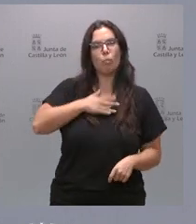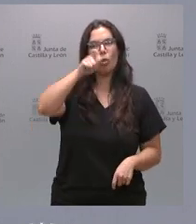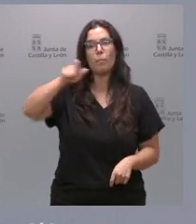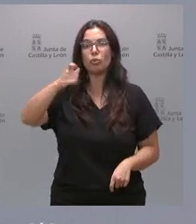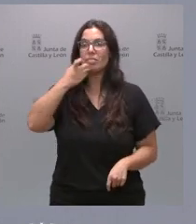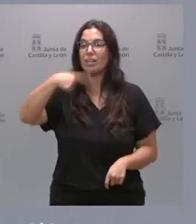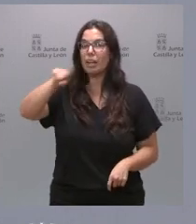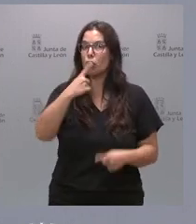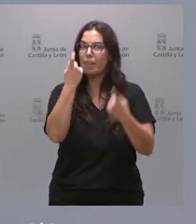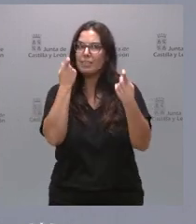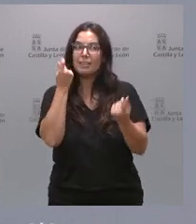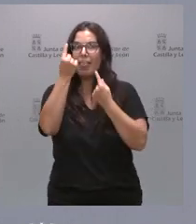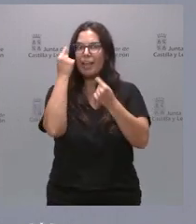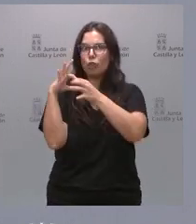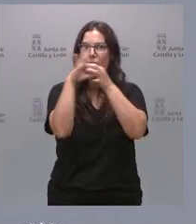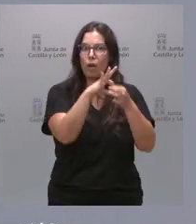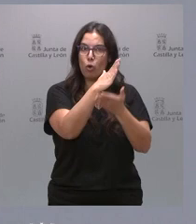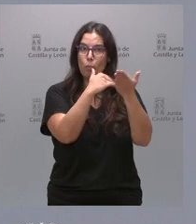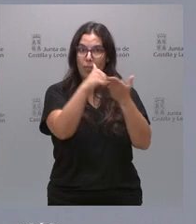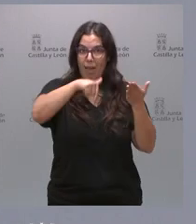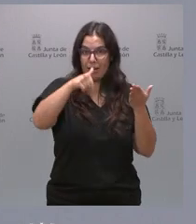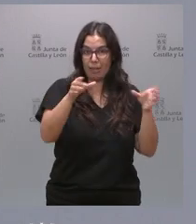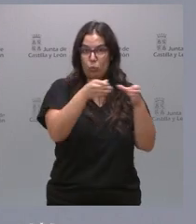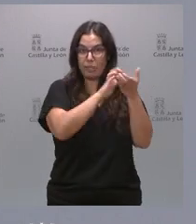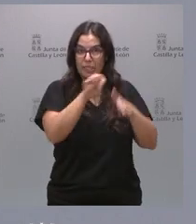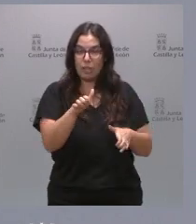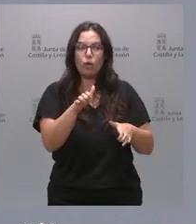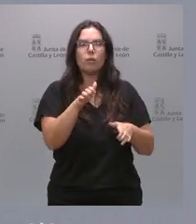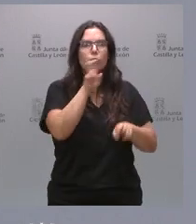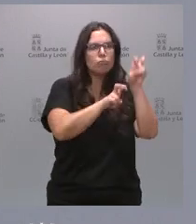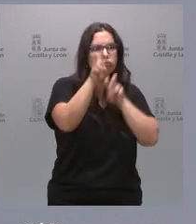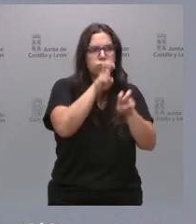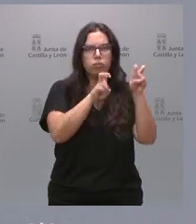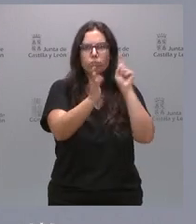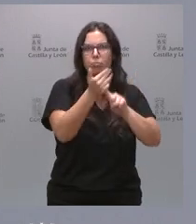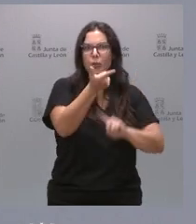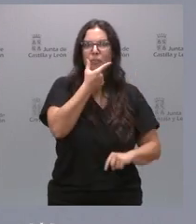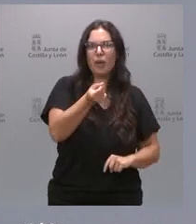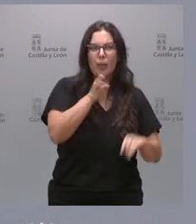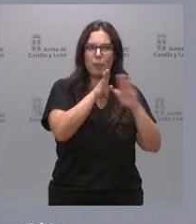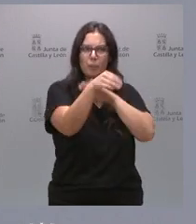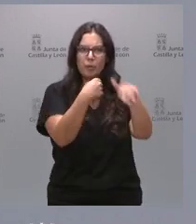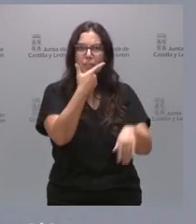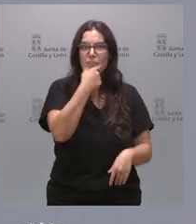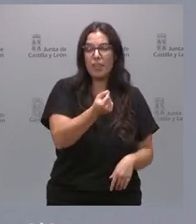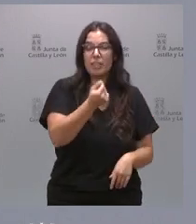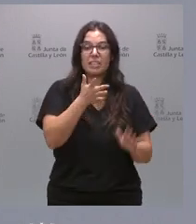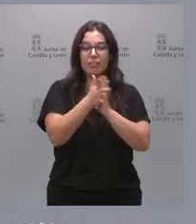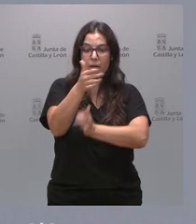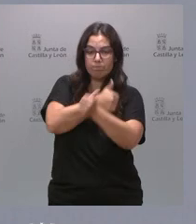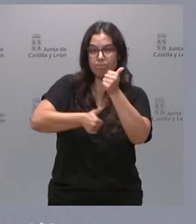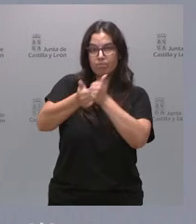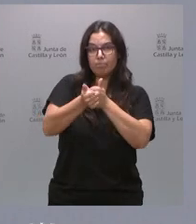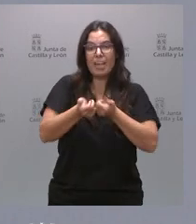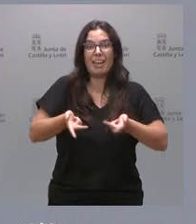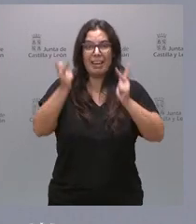datos relacionados con la administración autonómica en el sentido de que va a facilitar su acceso y tiene como prioridad permitir el libre acceso a la